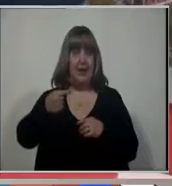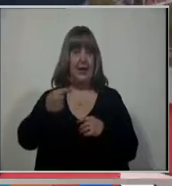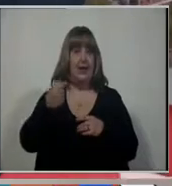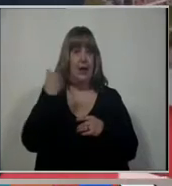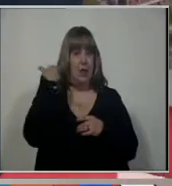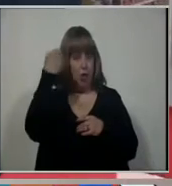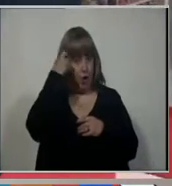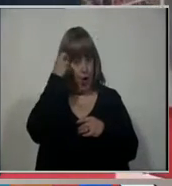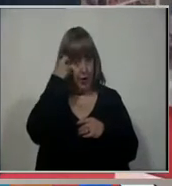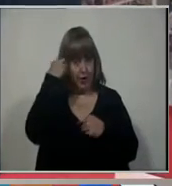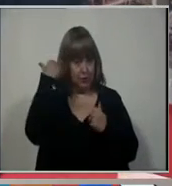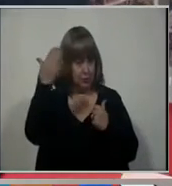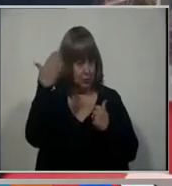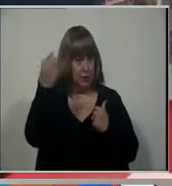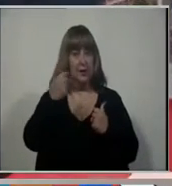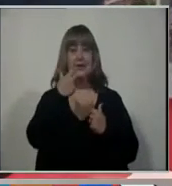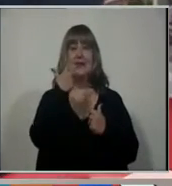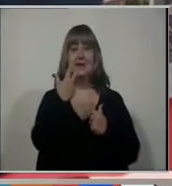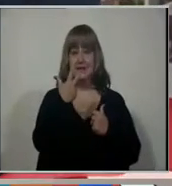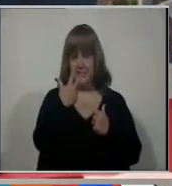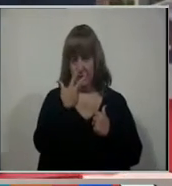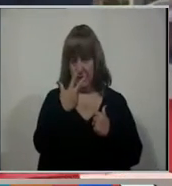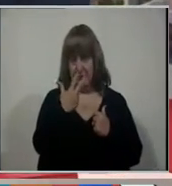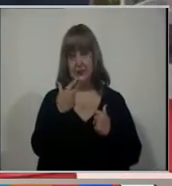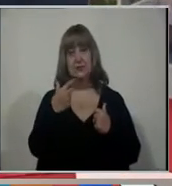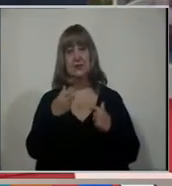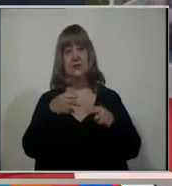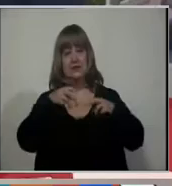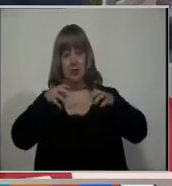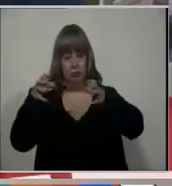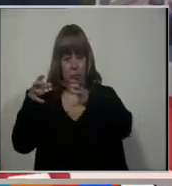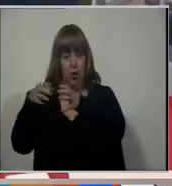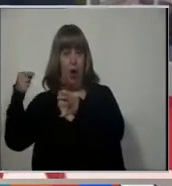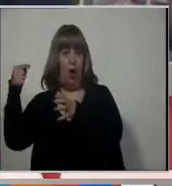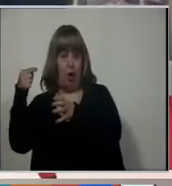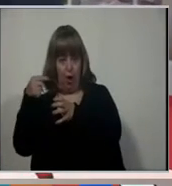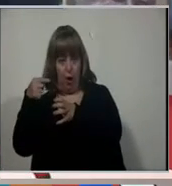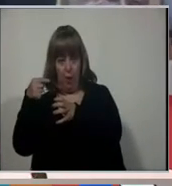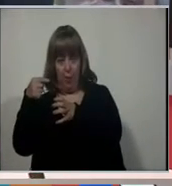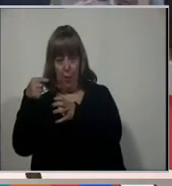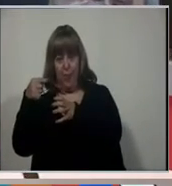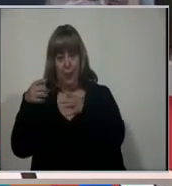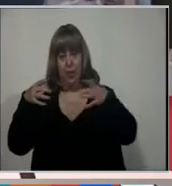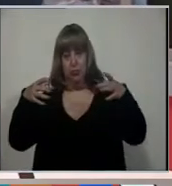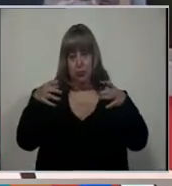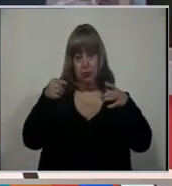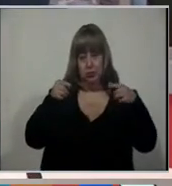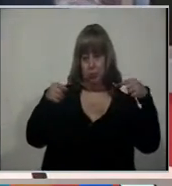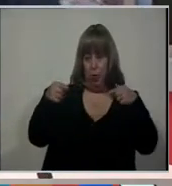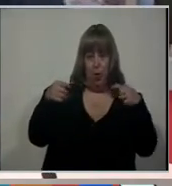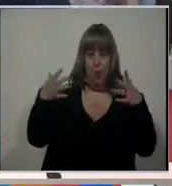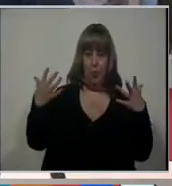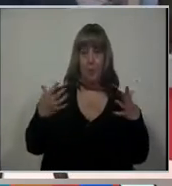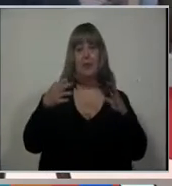la tercera vez, por lo menos en este mes, que la oposición va a tratar el tema de las tarifas, ¿no? Que tanto